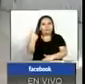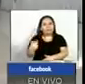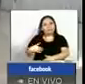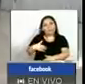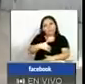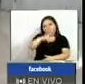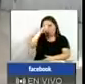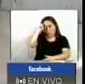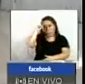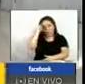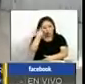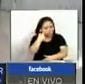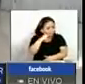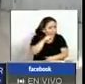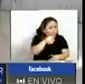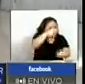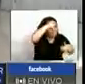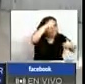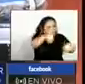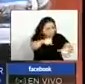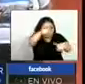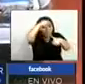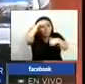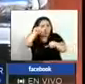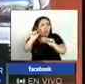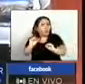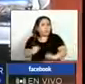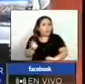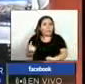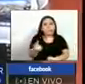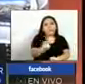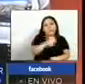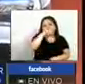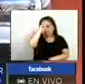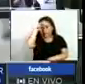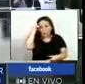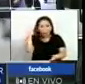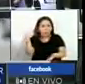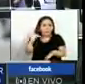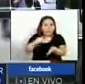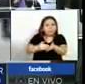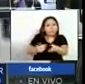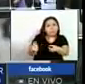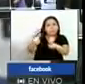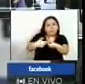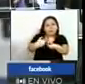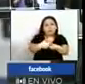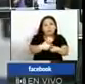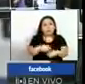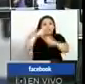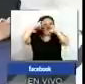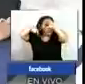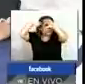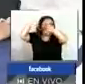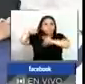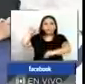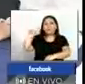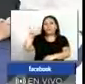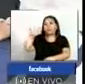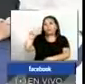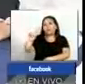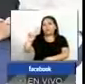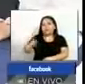continuará con la búsqueda de acuerdos para devolver el trabajo a más salvadoreños. Con imágenes de Eber Ábalos, Carla